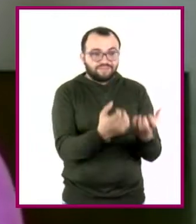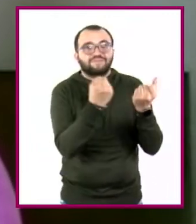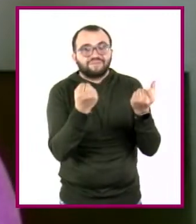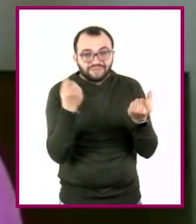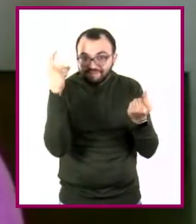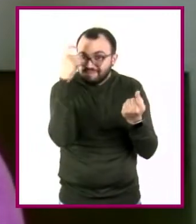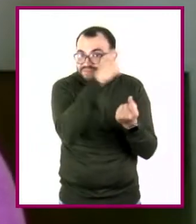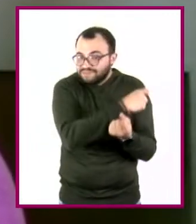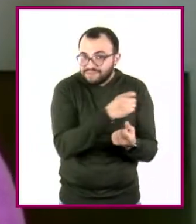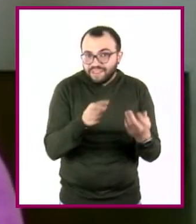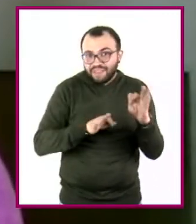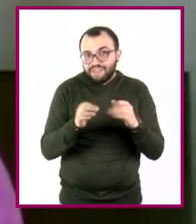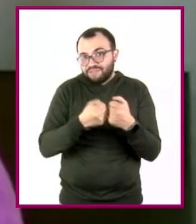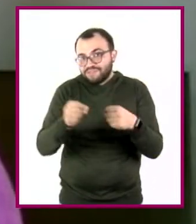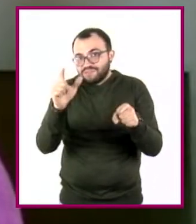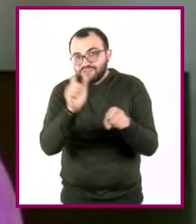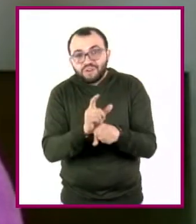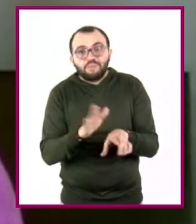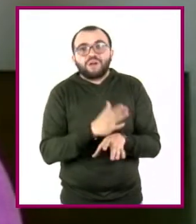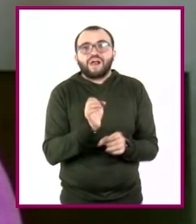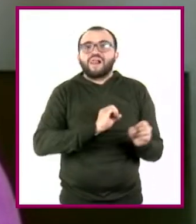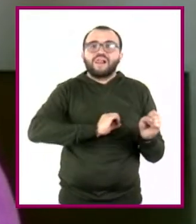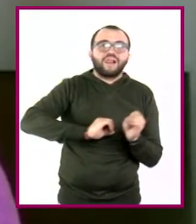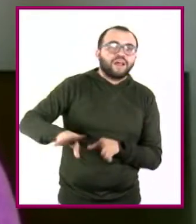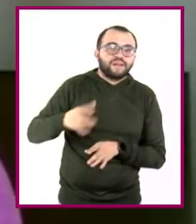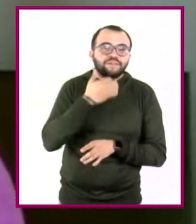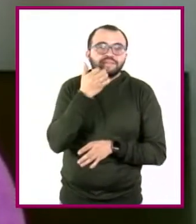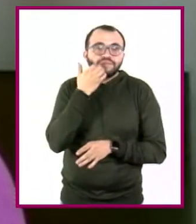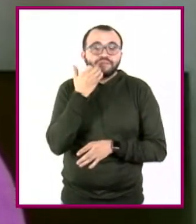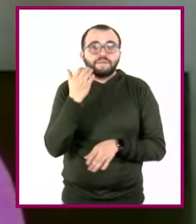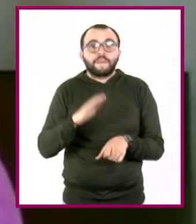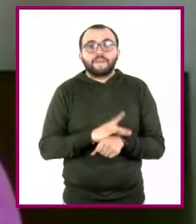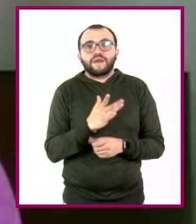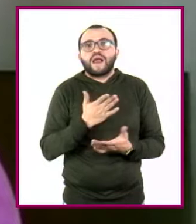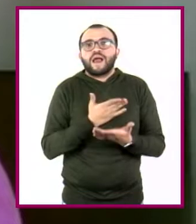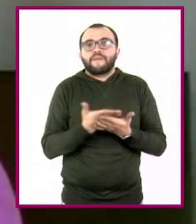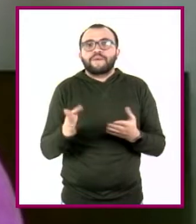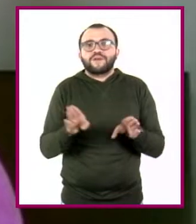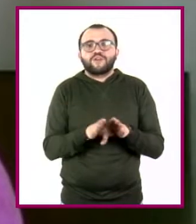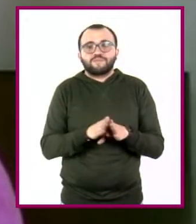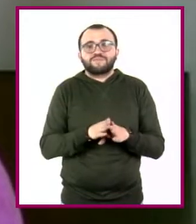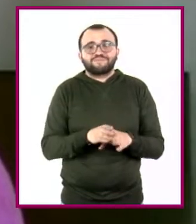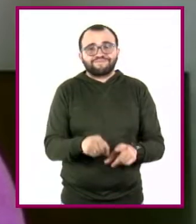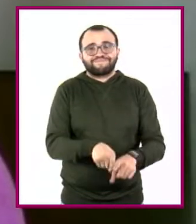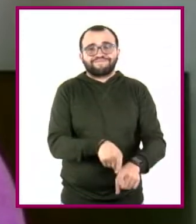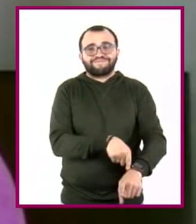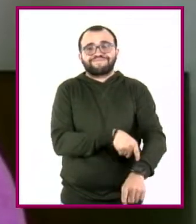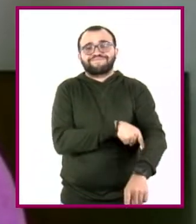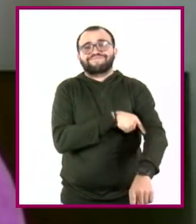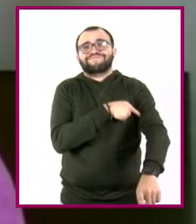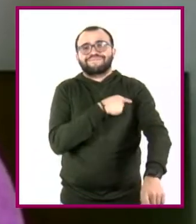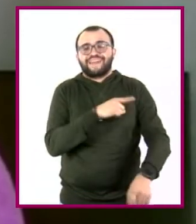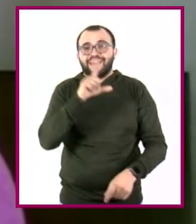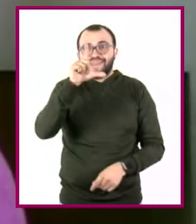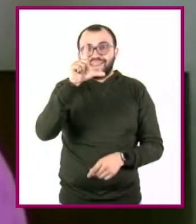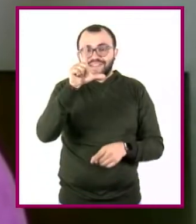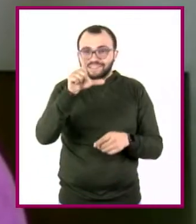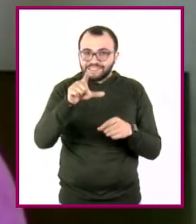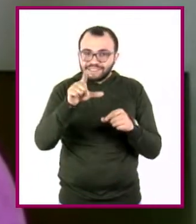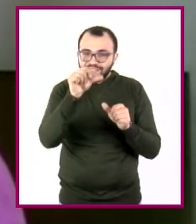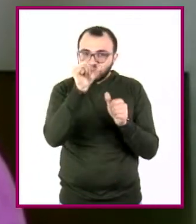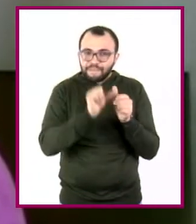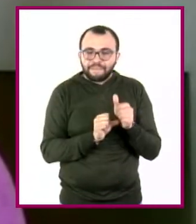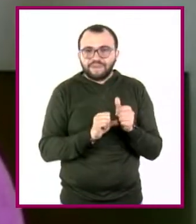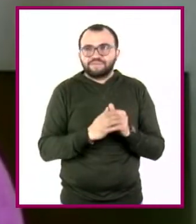recuperar a todas estas personas que dejaron de asistir a clases, porque además fue un receso muy largo, ¿no? 17 meses.